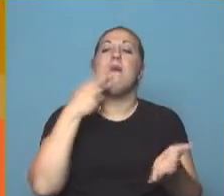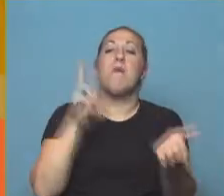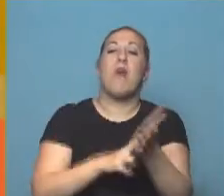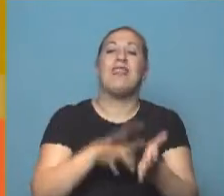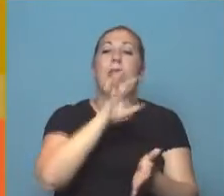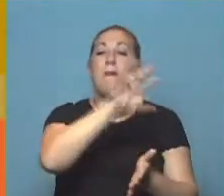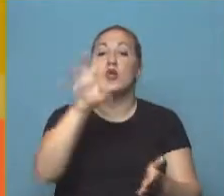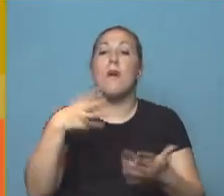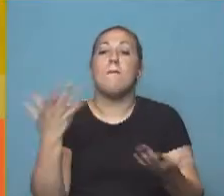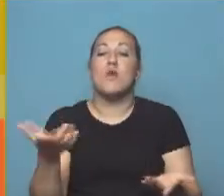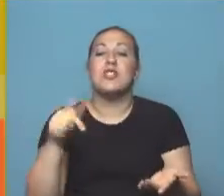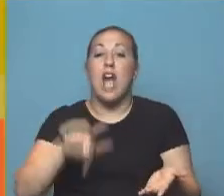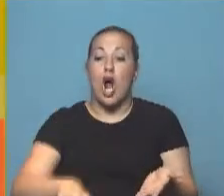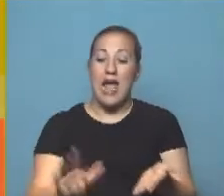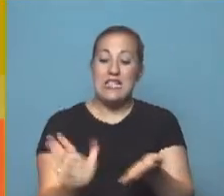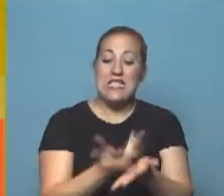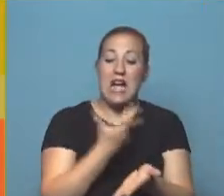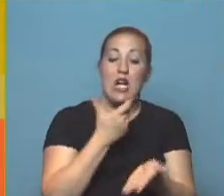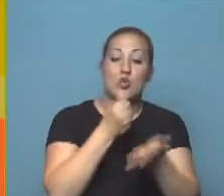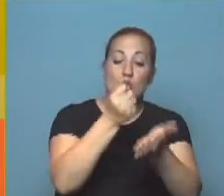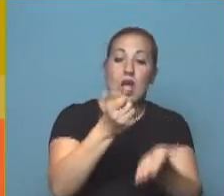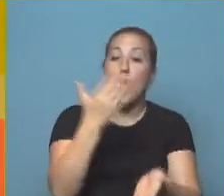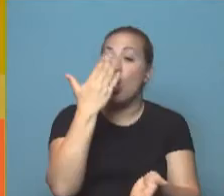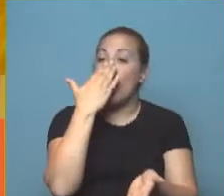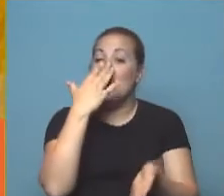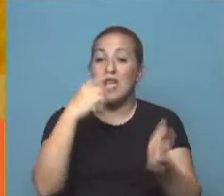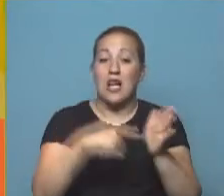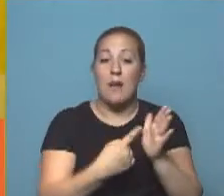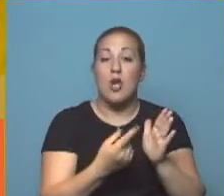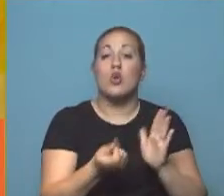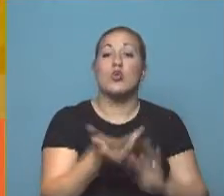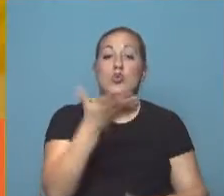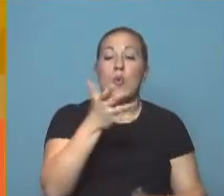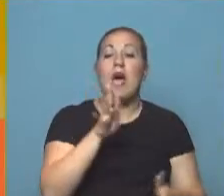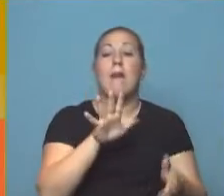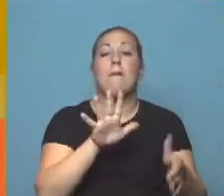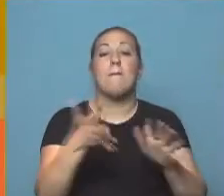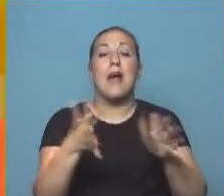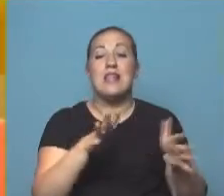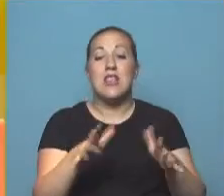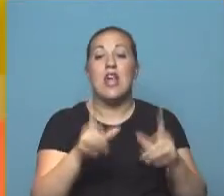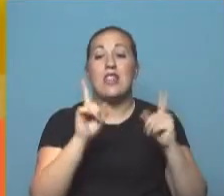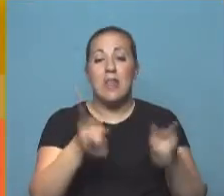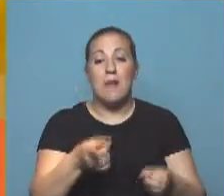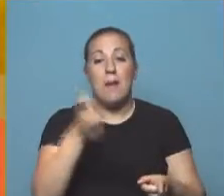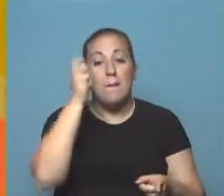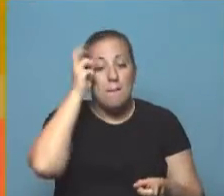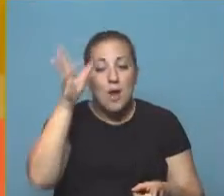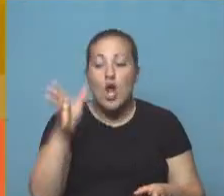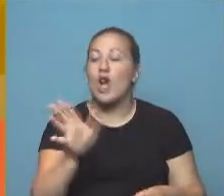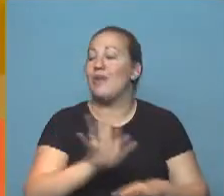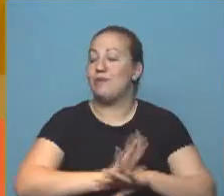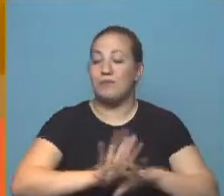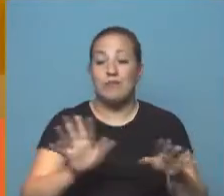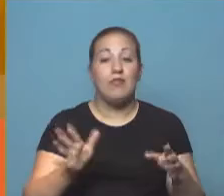eso la diferencia. Ahora están eliminando los subsidios y a los cordobeses y a los porteños les suben proporciones parecidas, inclusive muchas veces peor. A lo que vamos